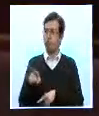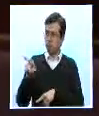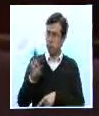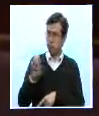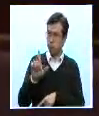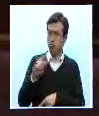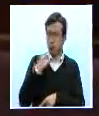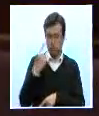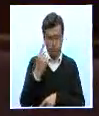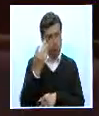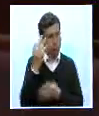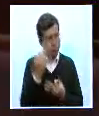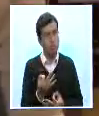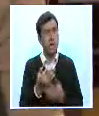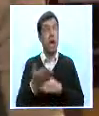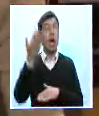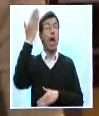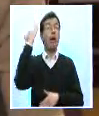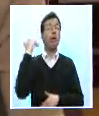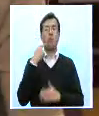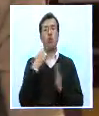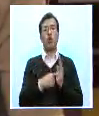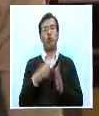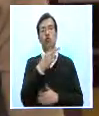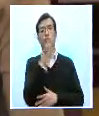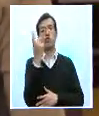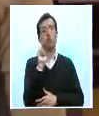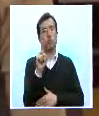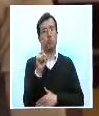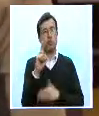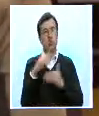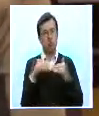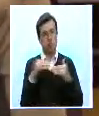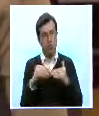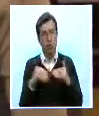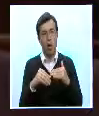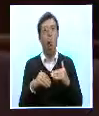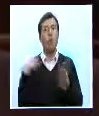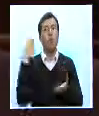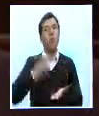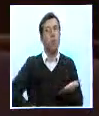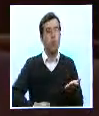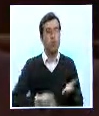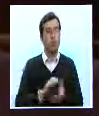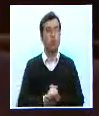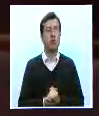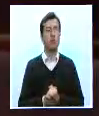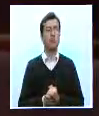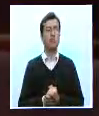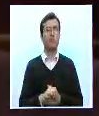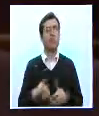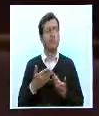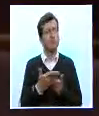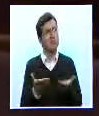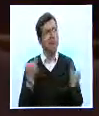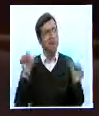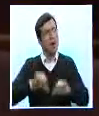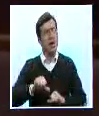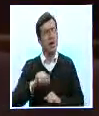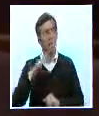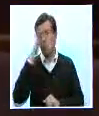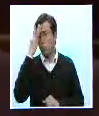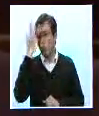antes se establecía un monto específico por ejemplo 200 mil dólares como multas y realmente eso es inapropiado porque